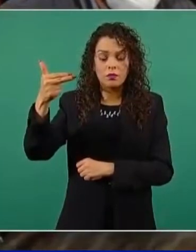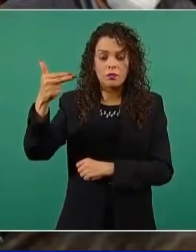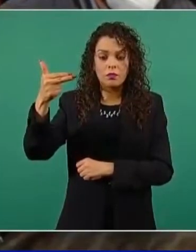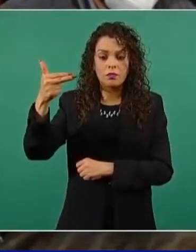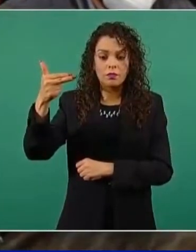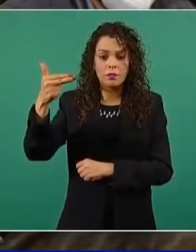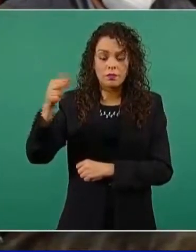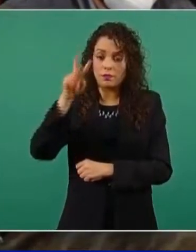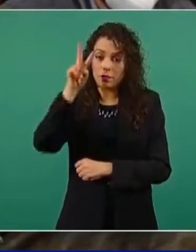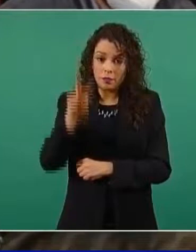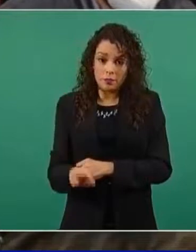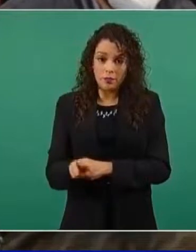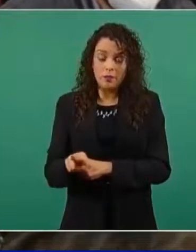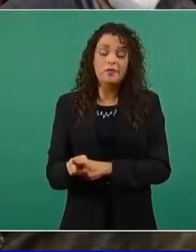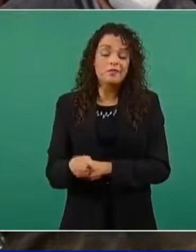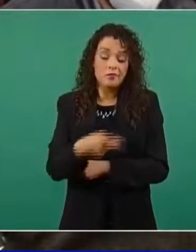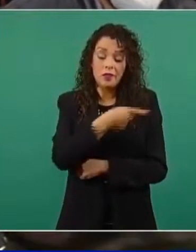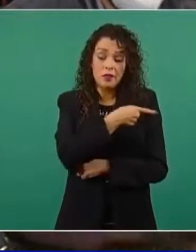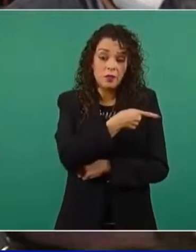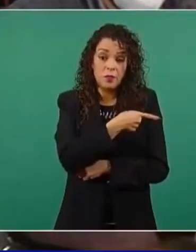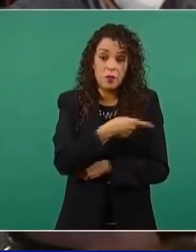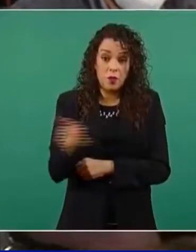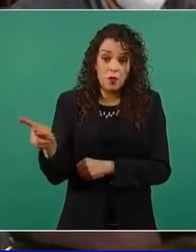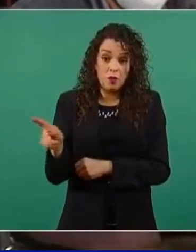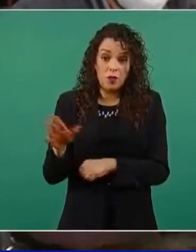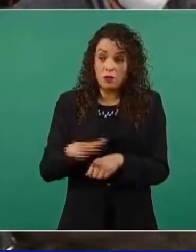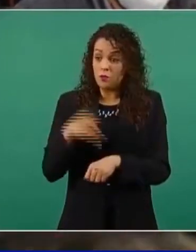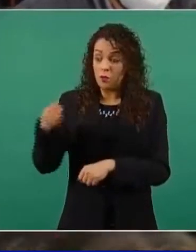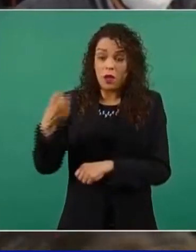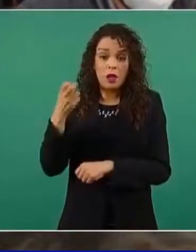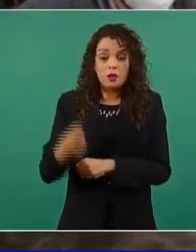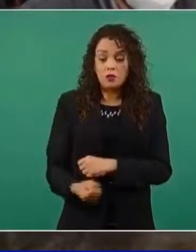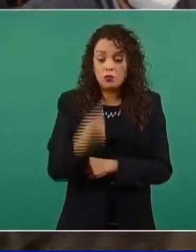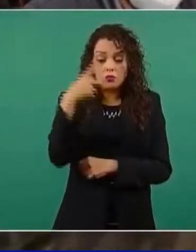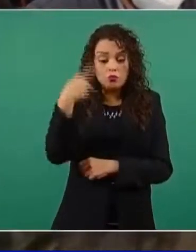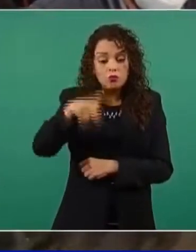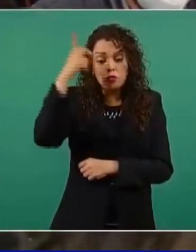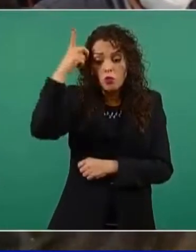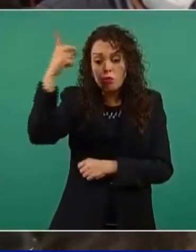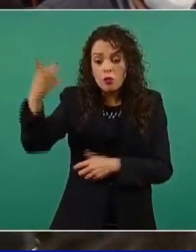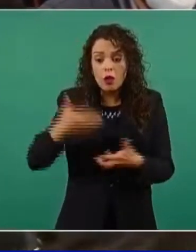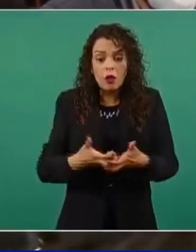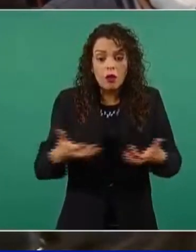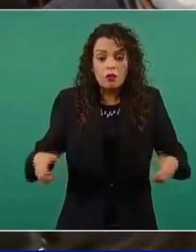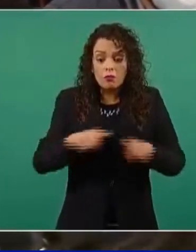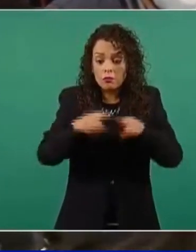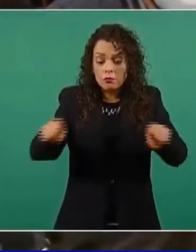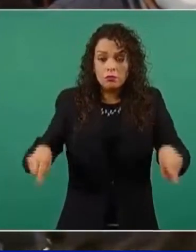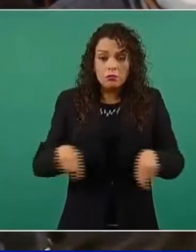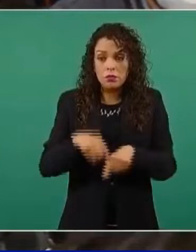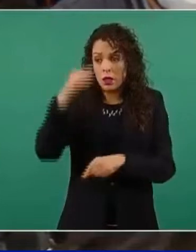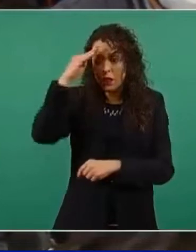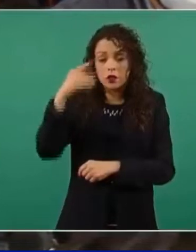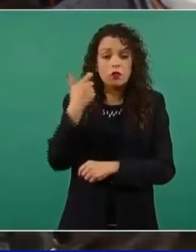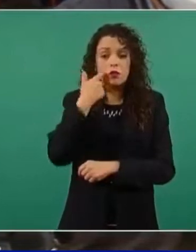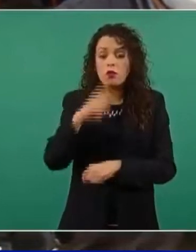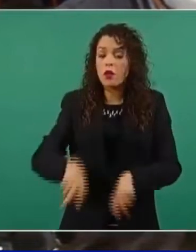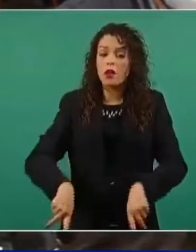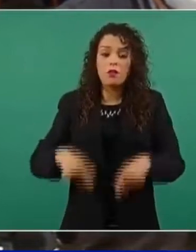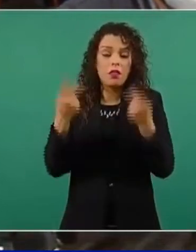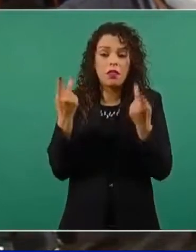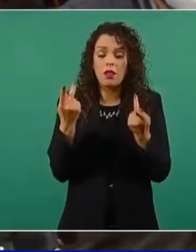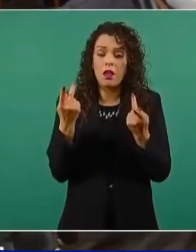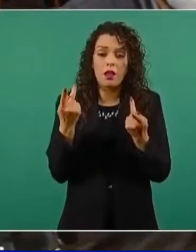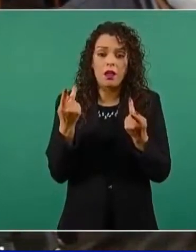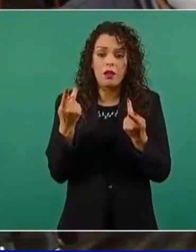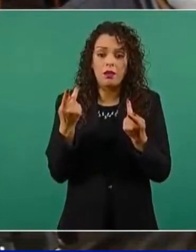en la pobreza, porque ese era su único patrimonio. El señor no tenía la intención de vender su rancho, como